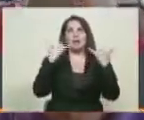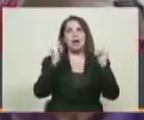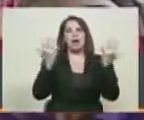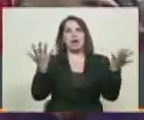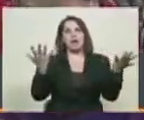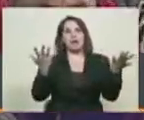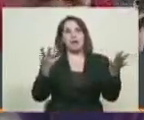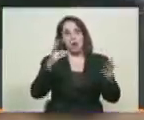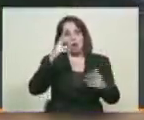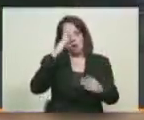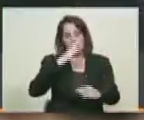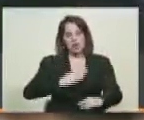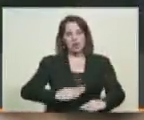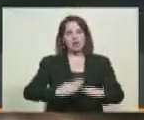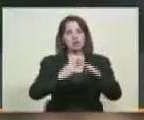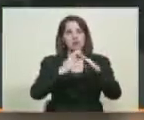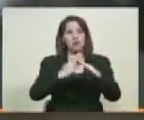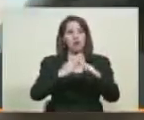trabajador,